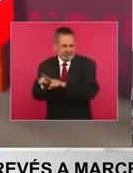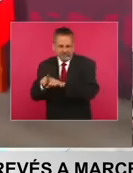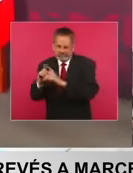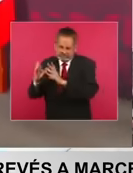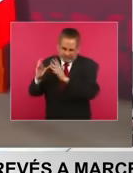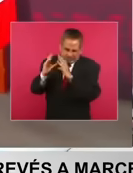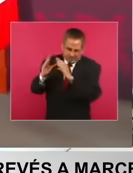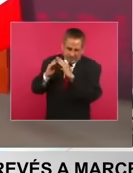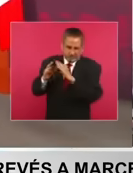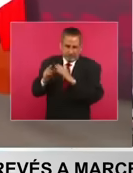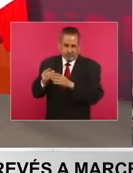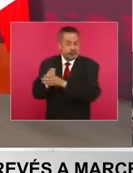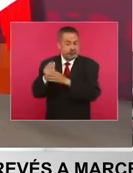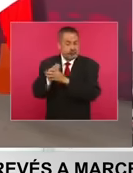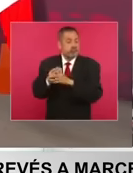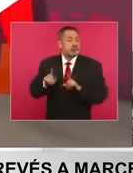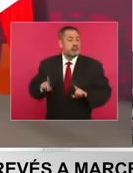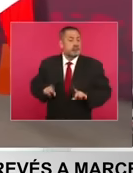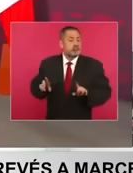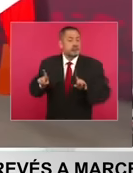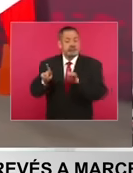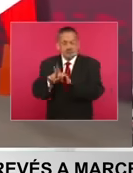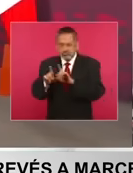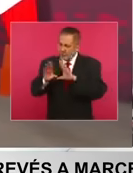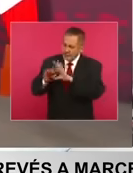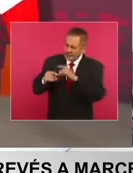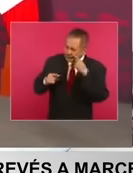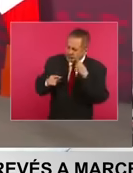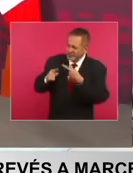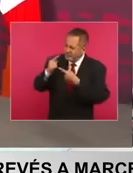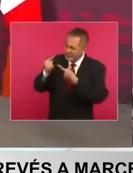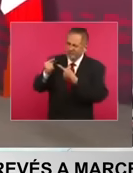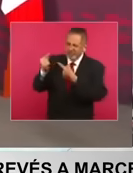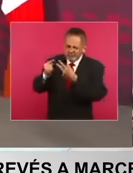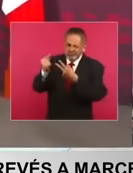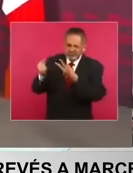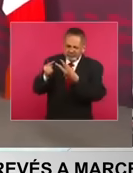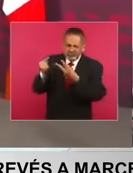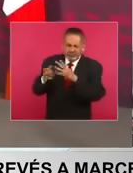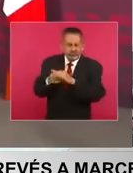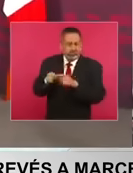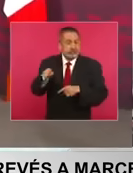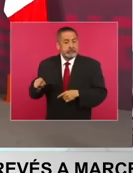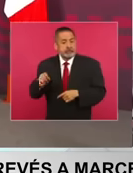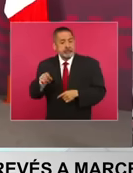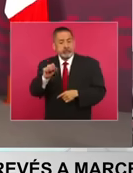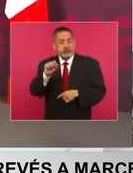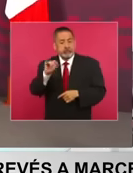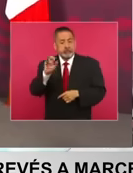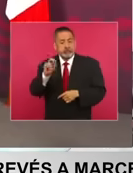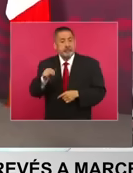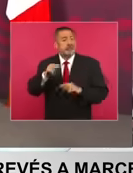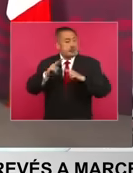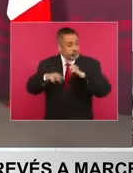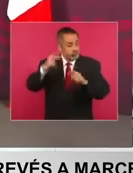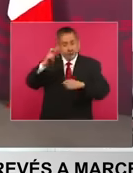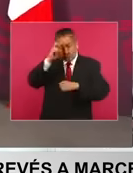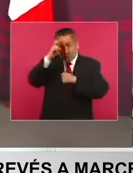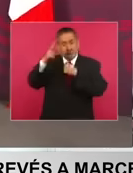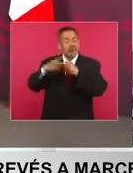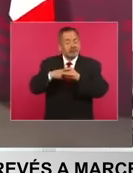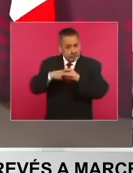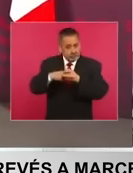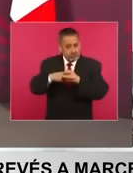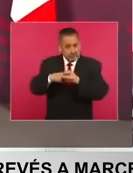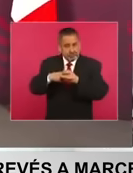Rodríguez, maestro particular que lo formó y estuvo en Europa formándose